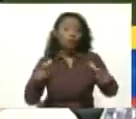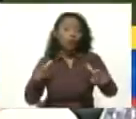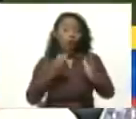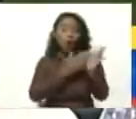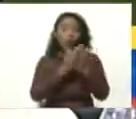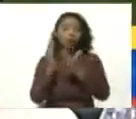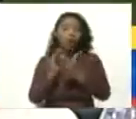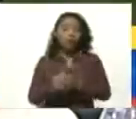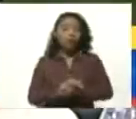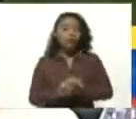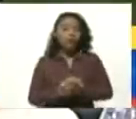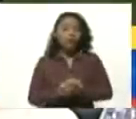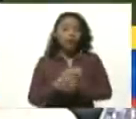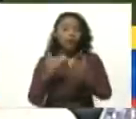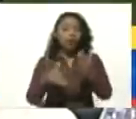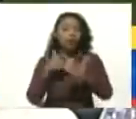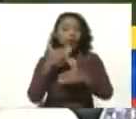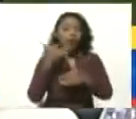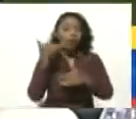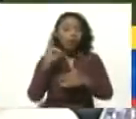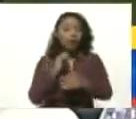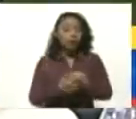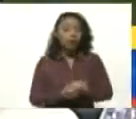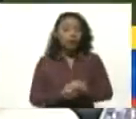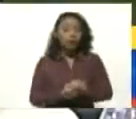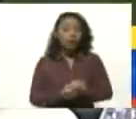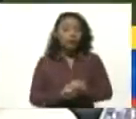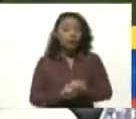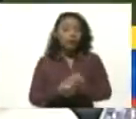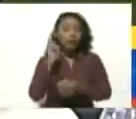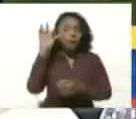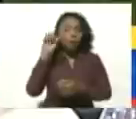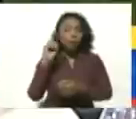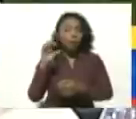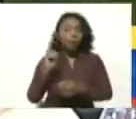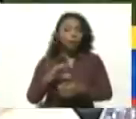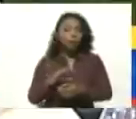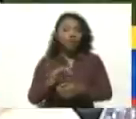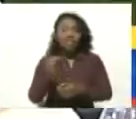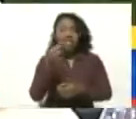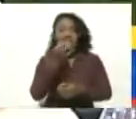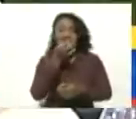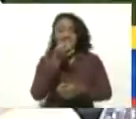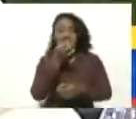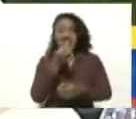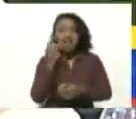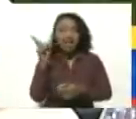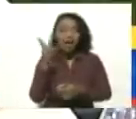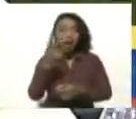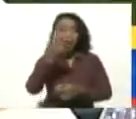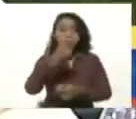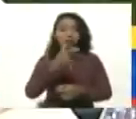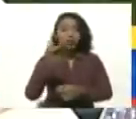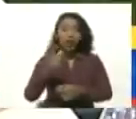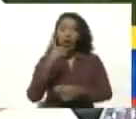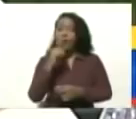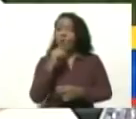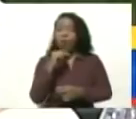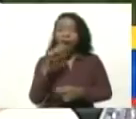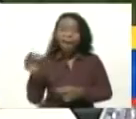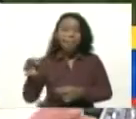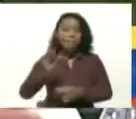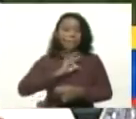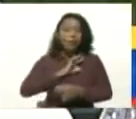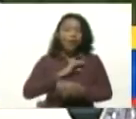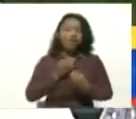comunitaria. Luego tenemos el semáforo de color verde, que son las personas que no están